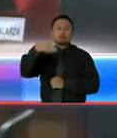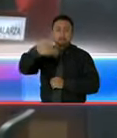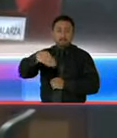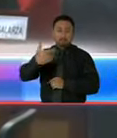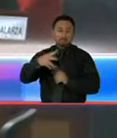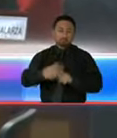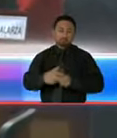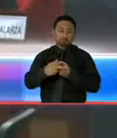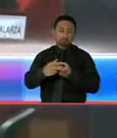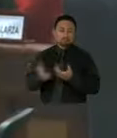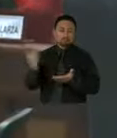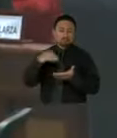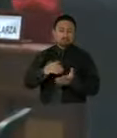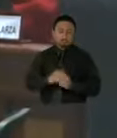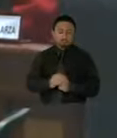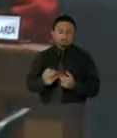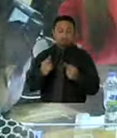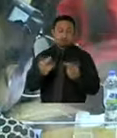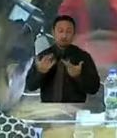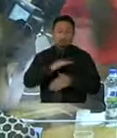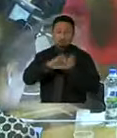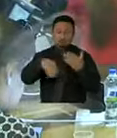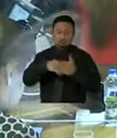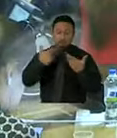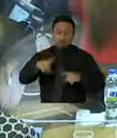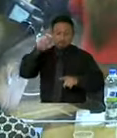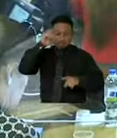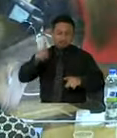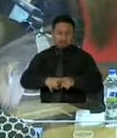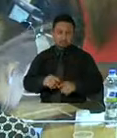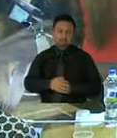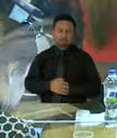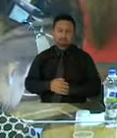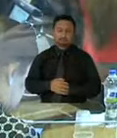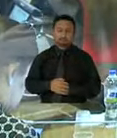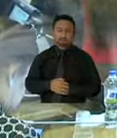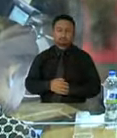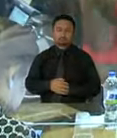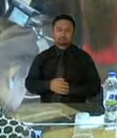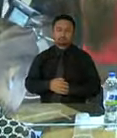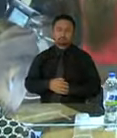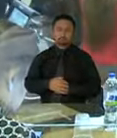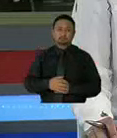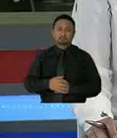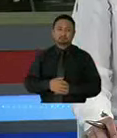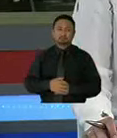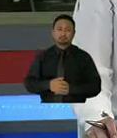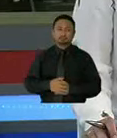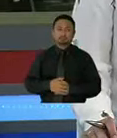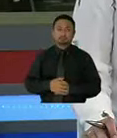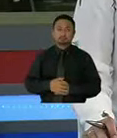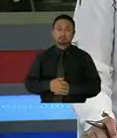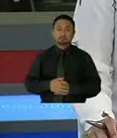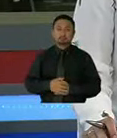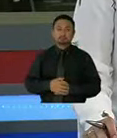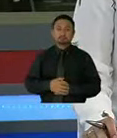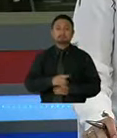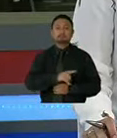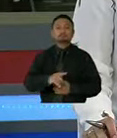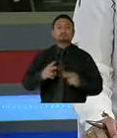miércoles, esperando que esta vez el Pleno pueda tomar una decisión en torno a este caso. Informó Javier Gallo. En el marco de